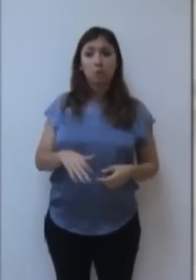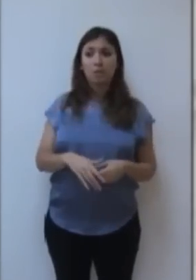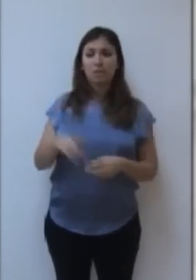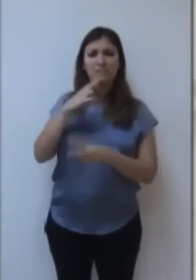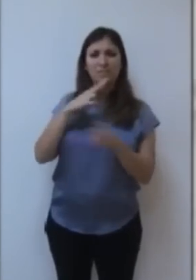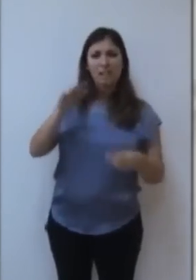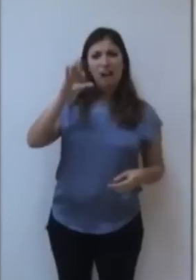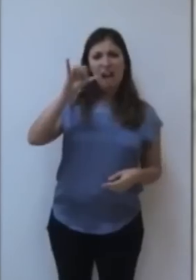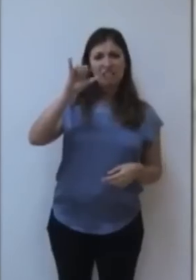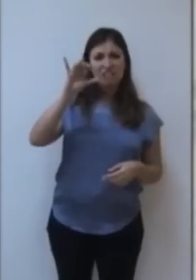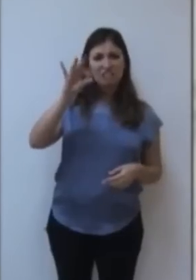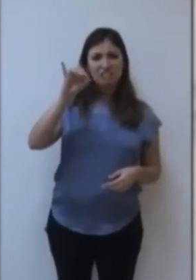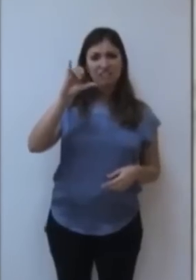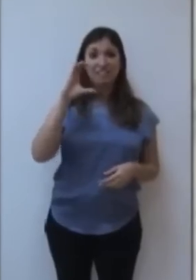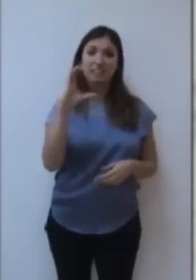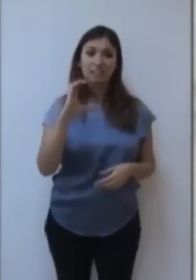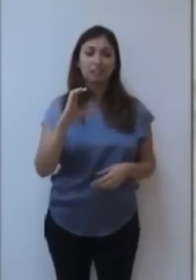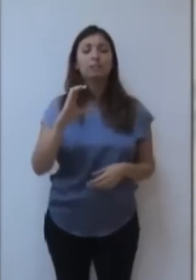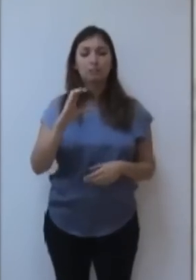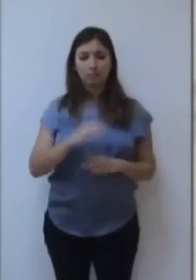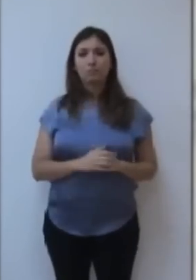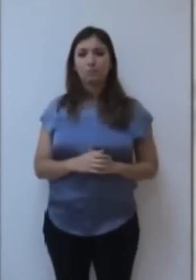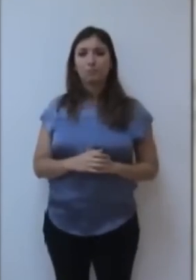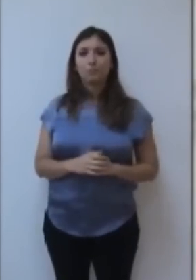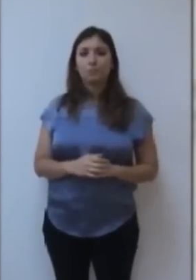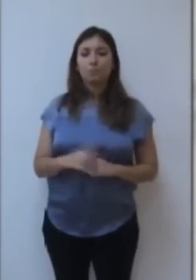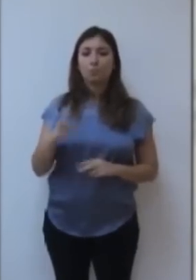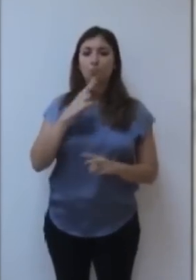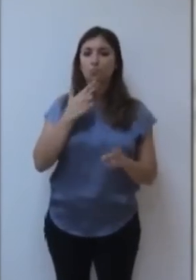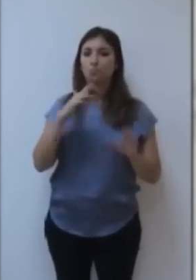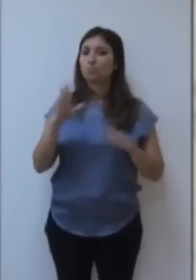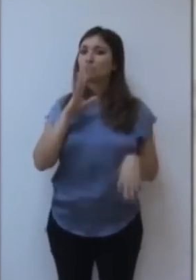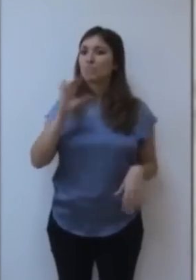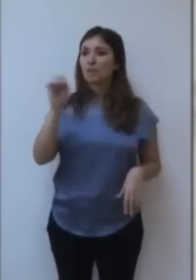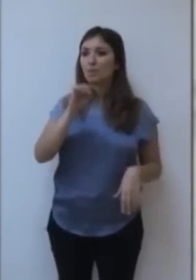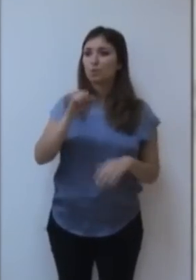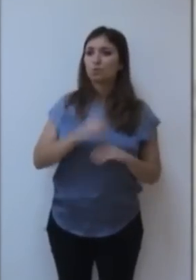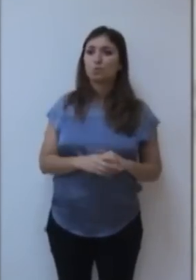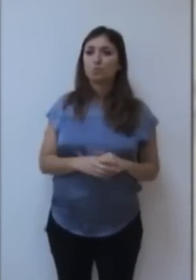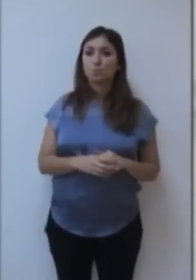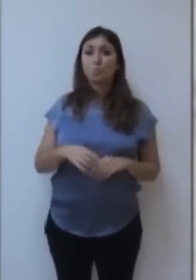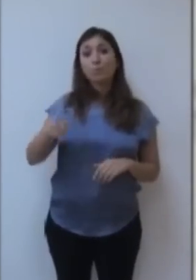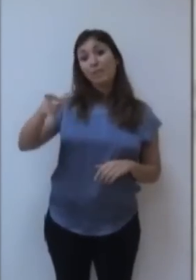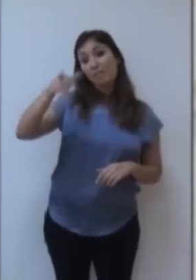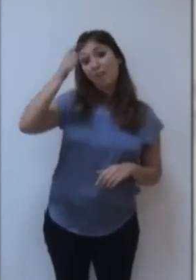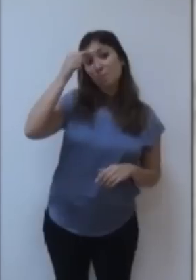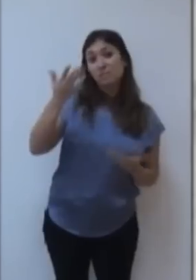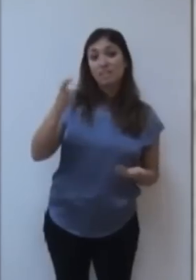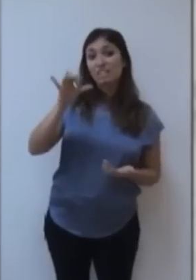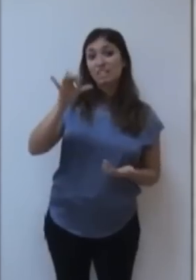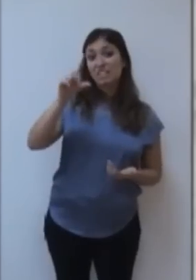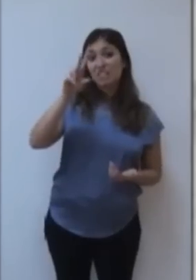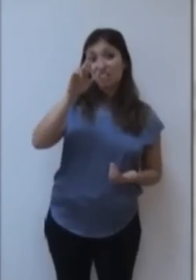Assistic, ¿no? Assistic. .r. Bueno, magnífico, sí. Fabs, Silvia,